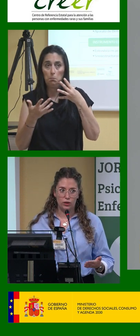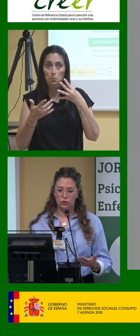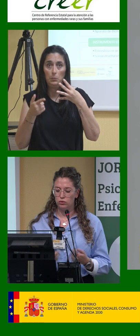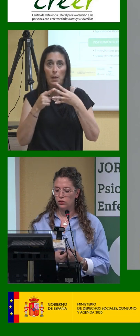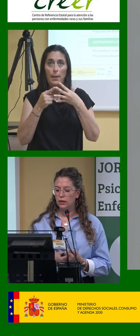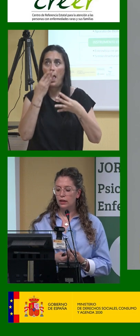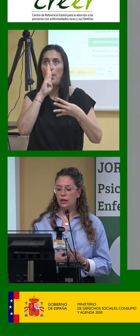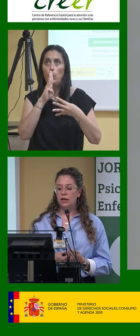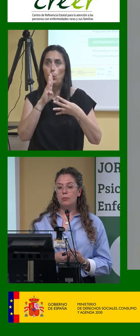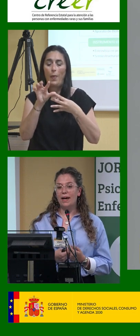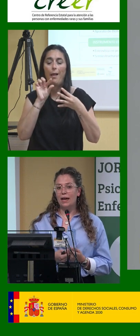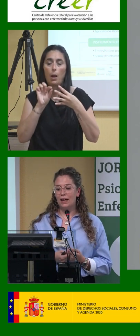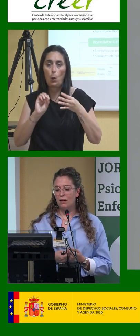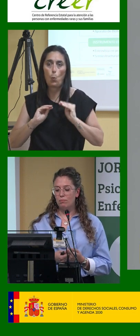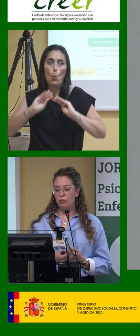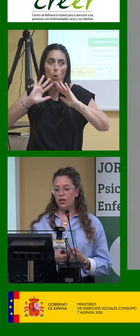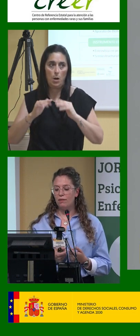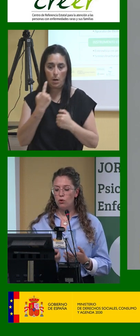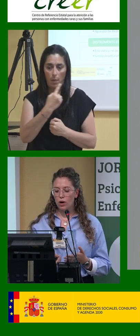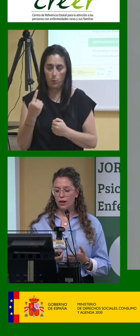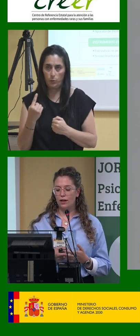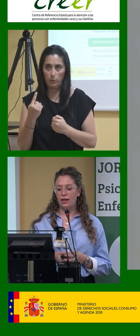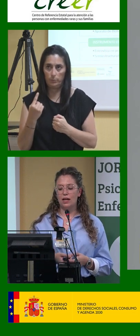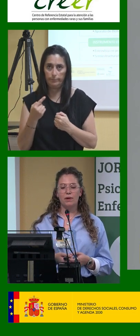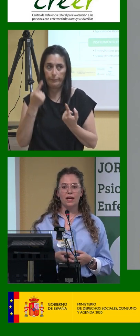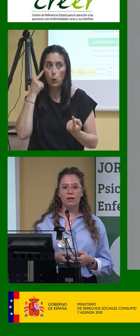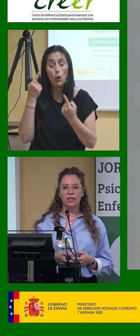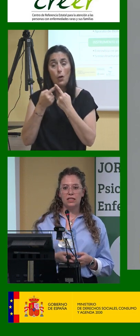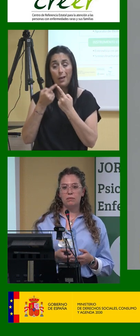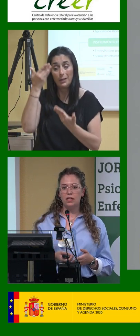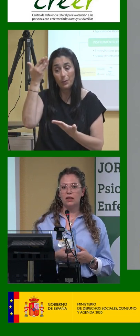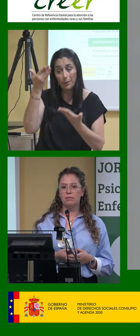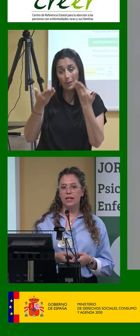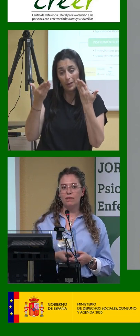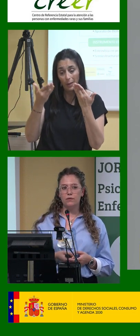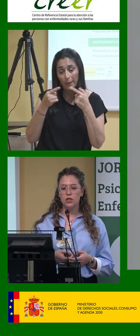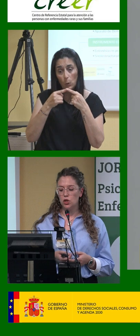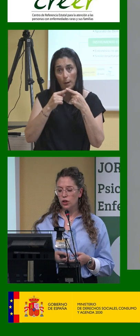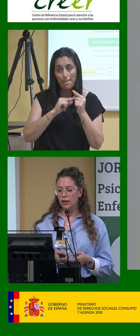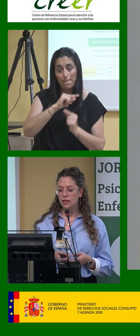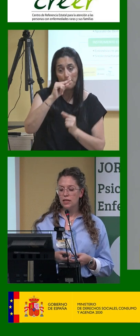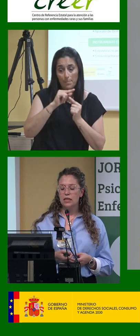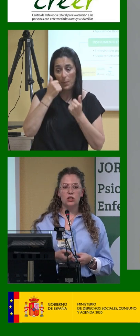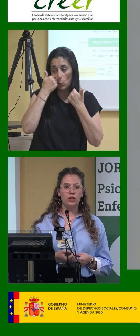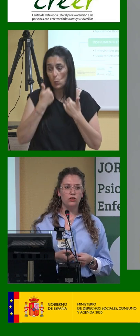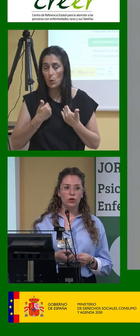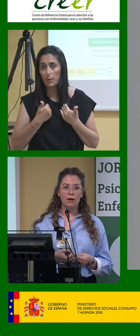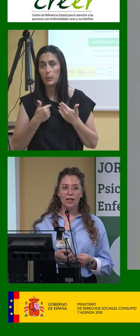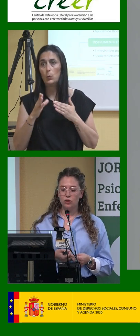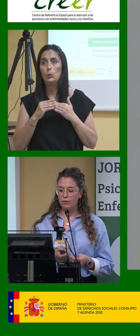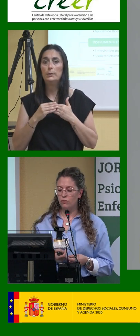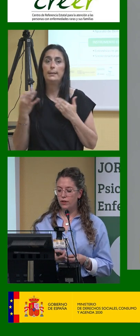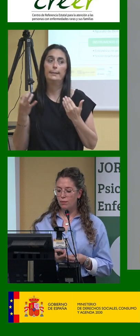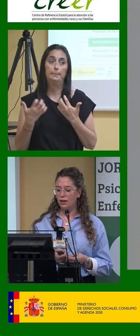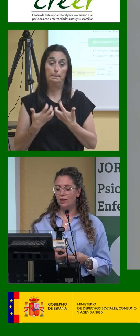cuál era su actitud. Para poder evaluar las variables y medir las variables fisiológicas, se utilizó el